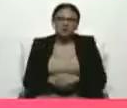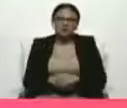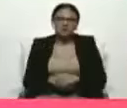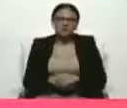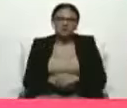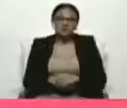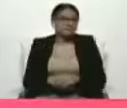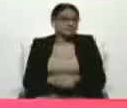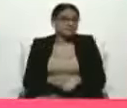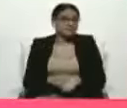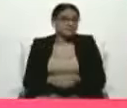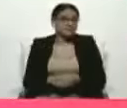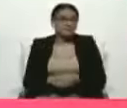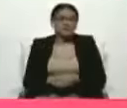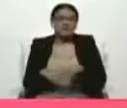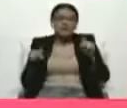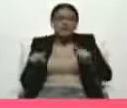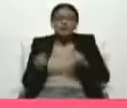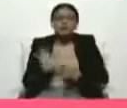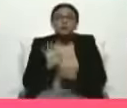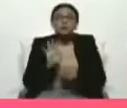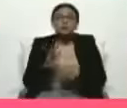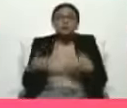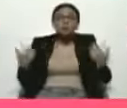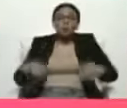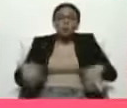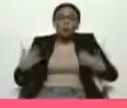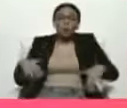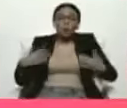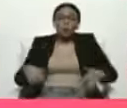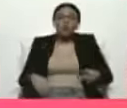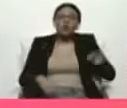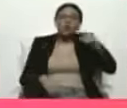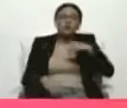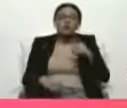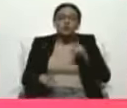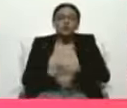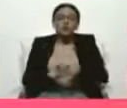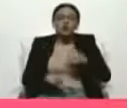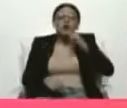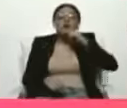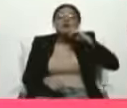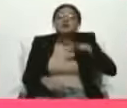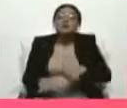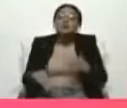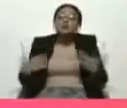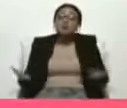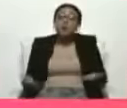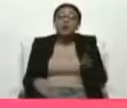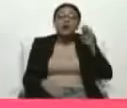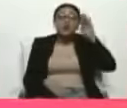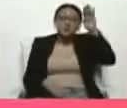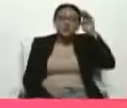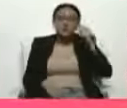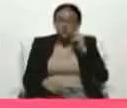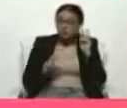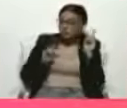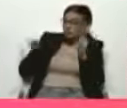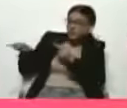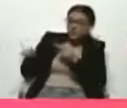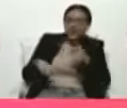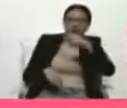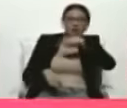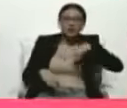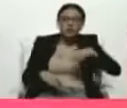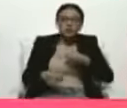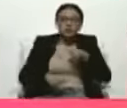dólares. Esto es una épica, lo que nosotros estamos viviendo, hermanos y hermanas. Por eso es tan fundamental construir una victoria